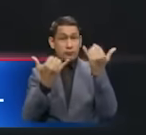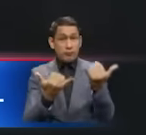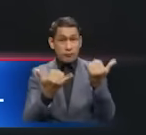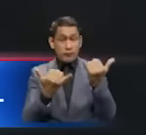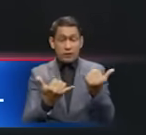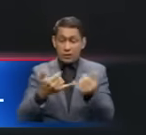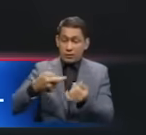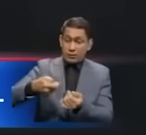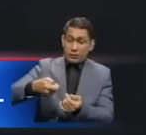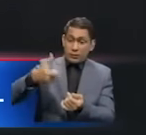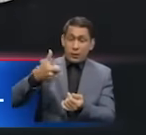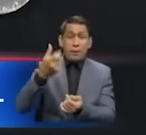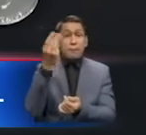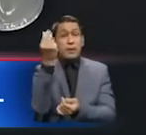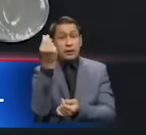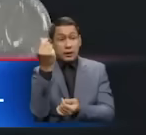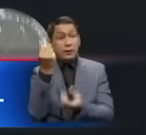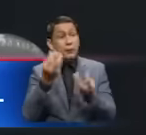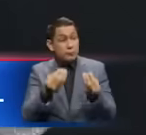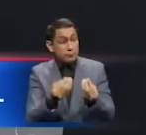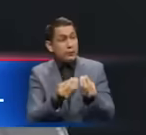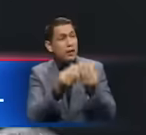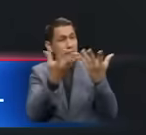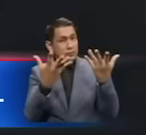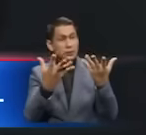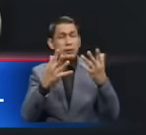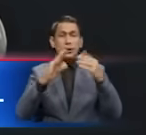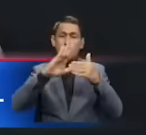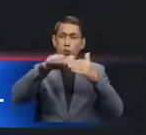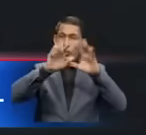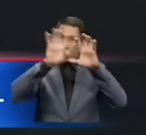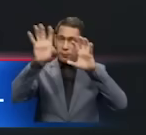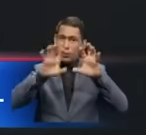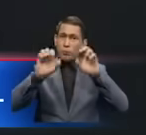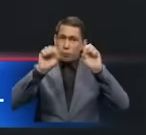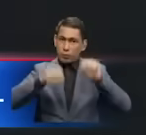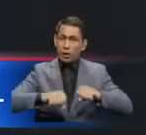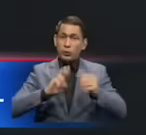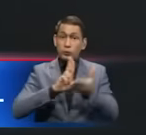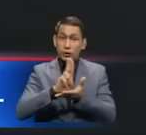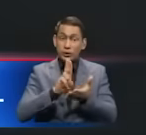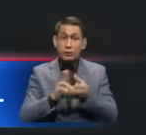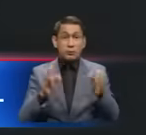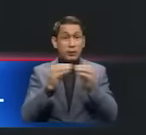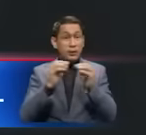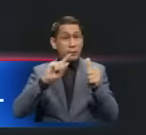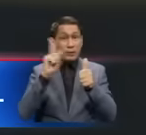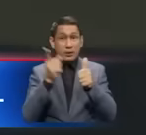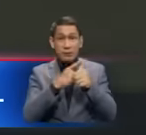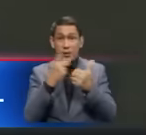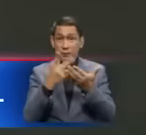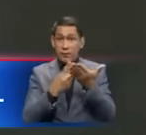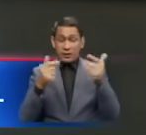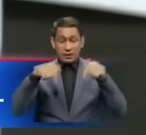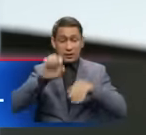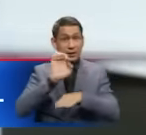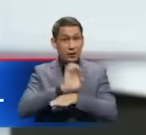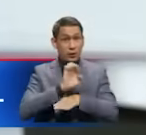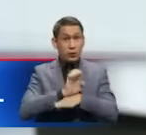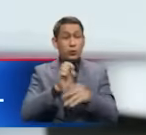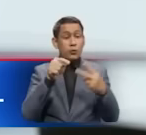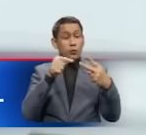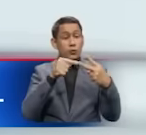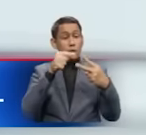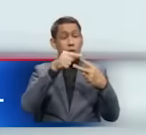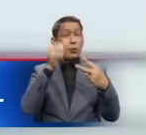moneda fraccionaria suficiente a nivel nacional. Efectivamente, por primera vez en la historia de nuestro país, dos mujeres